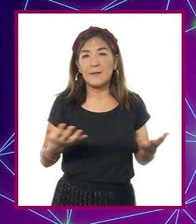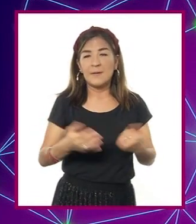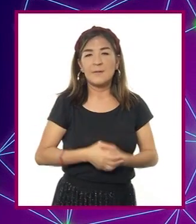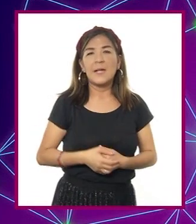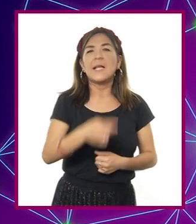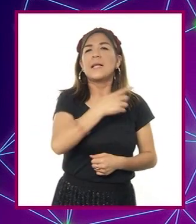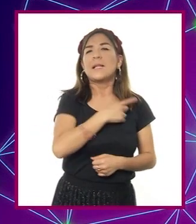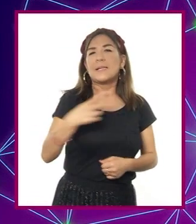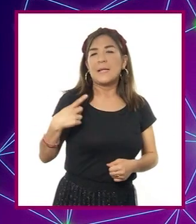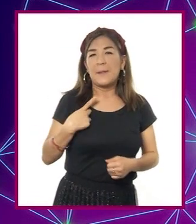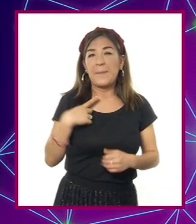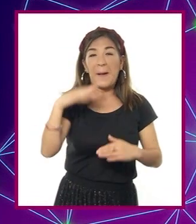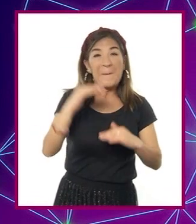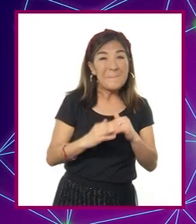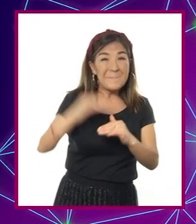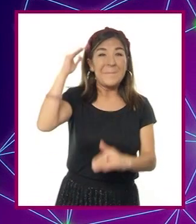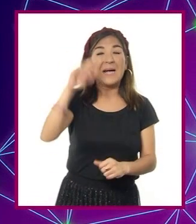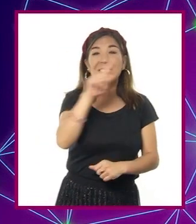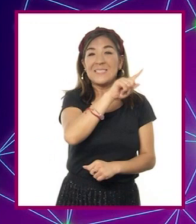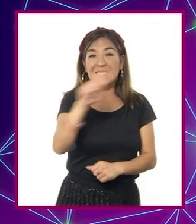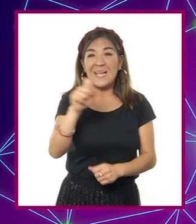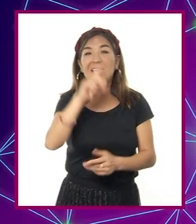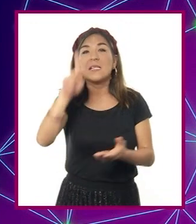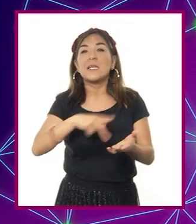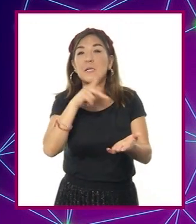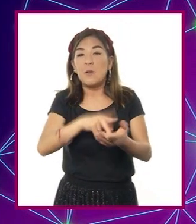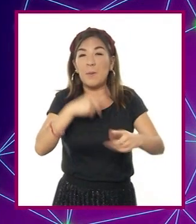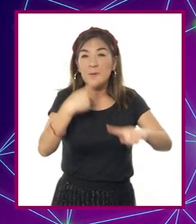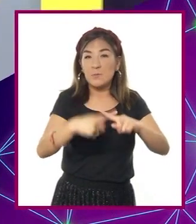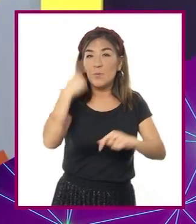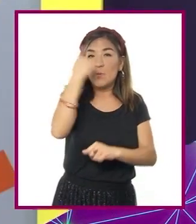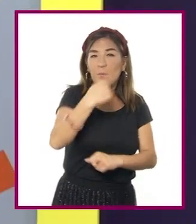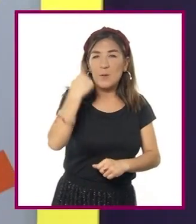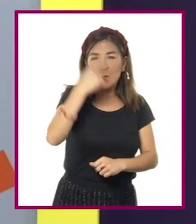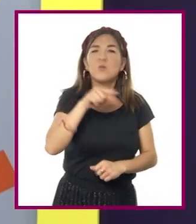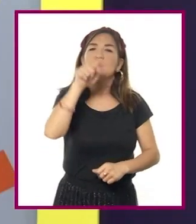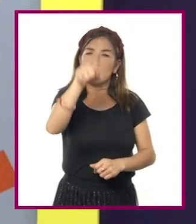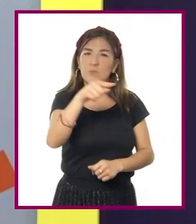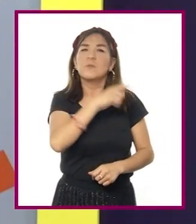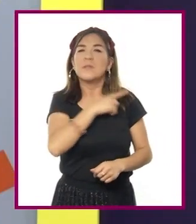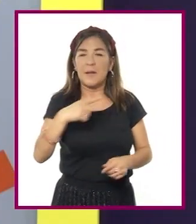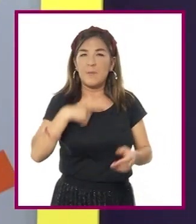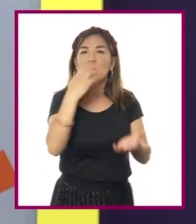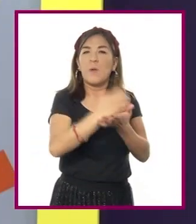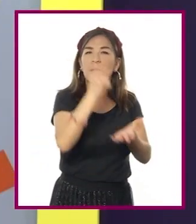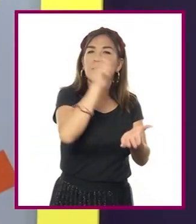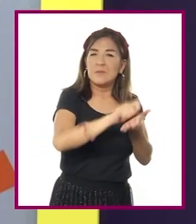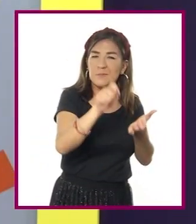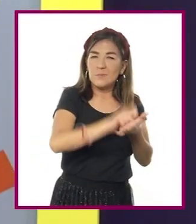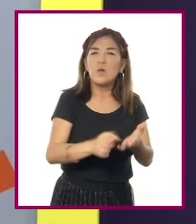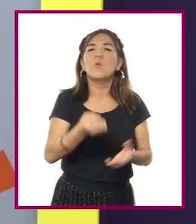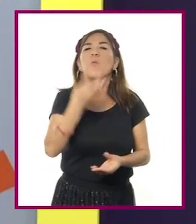deberá ser más de 100 km por hora. Anoten su estimación en su cuaderno.